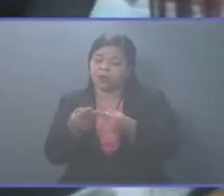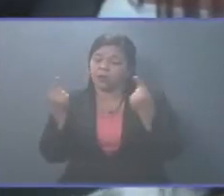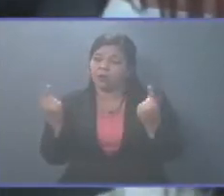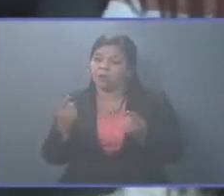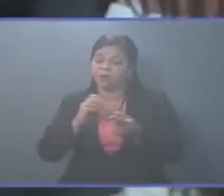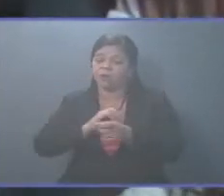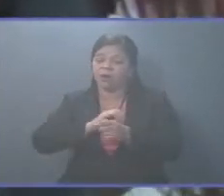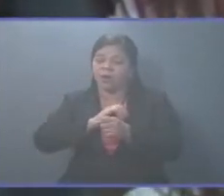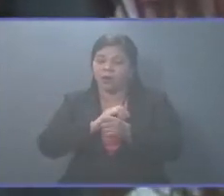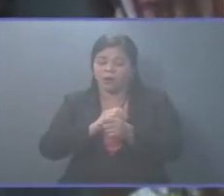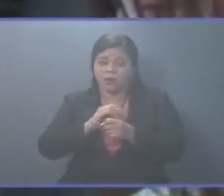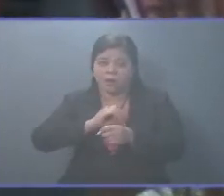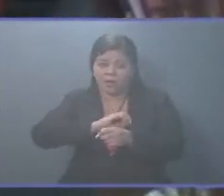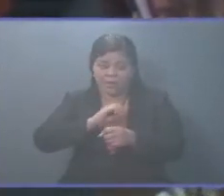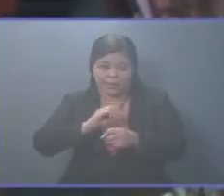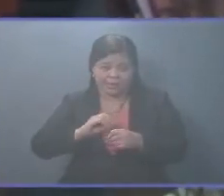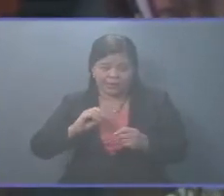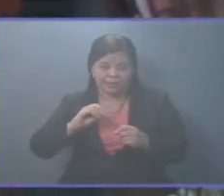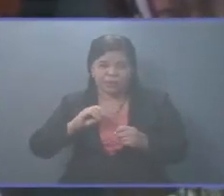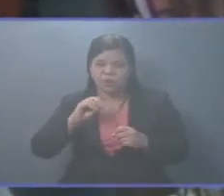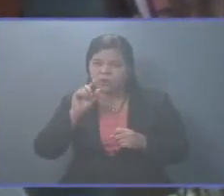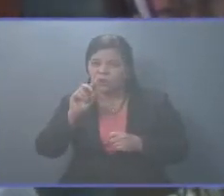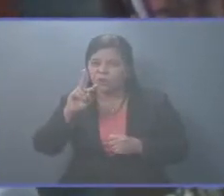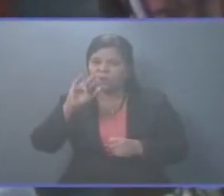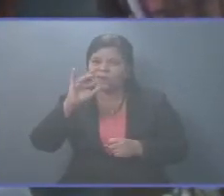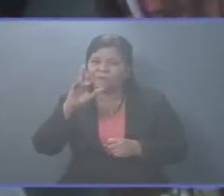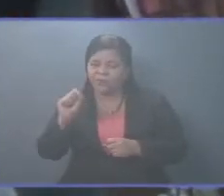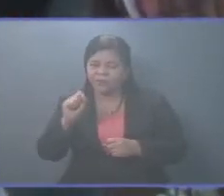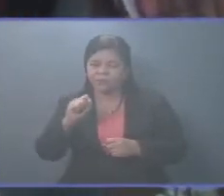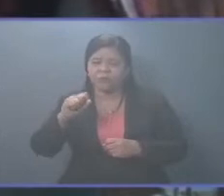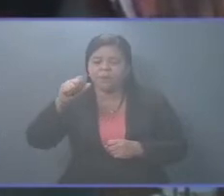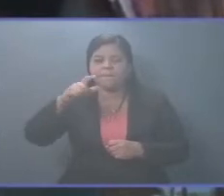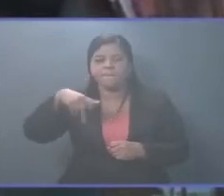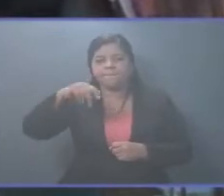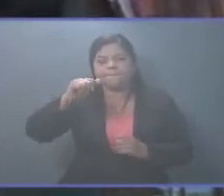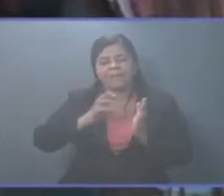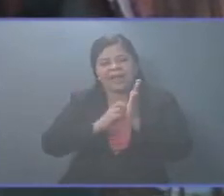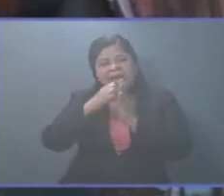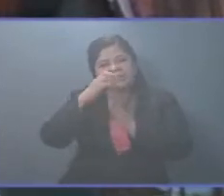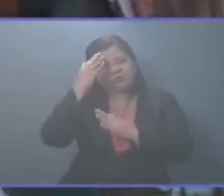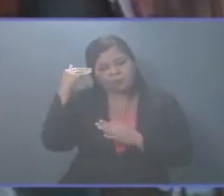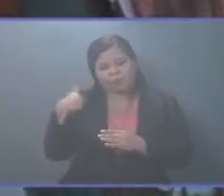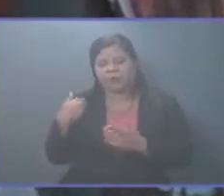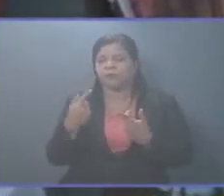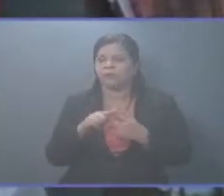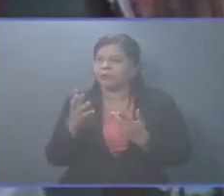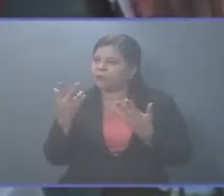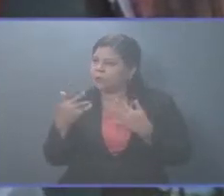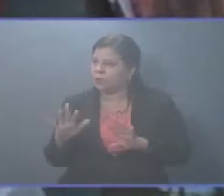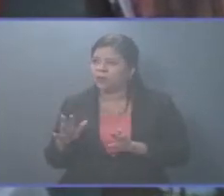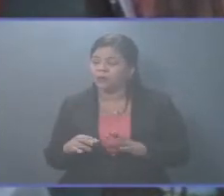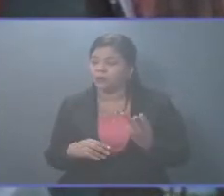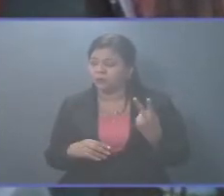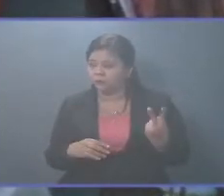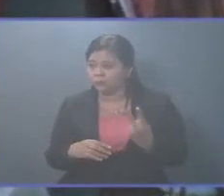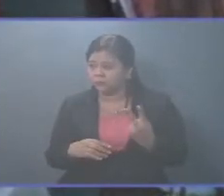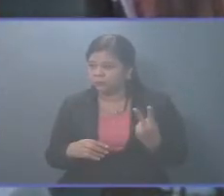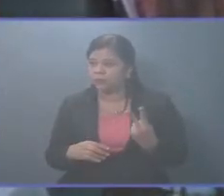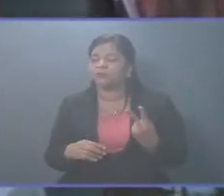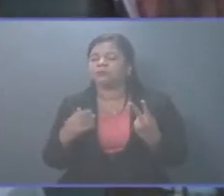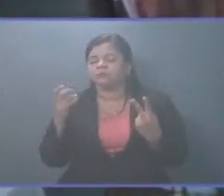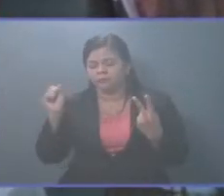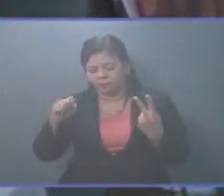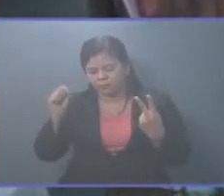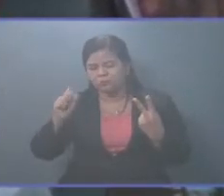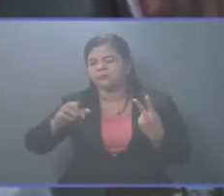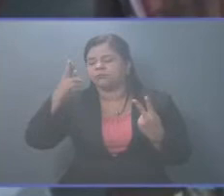Hay dos vacunas contra el virus de papiloma humano. Se aprobó una de ellas, pero cualquiera de las dos. Ahora sí, tiene